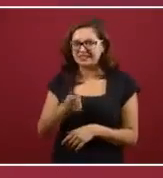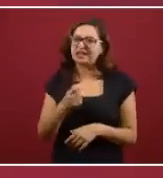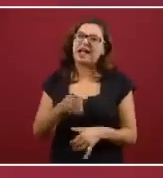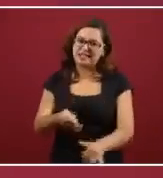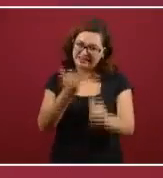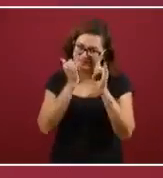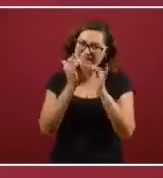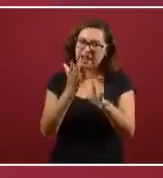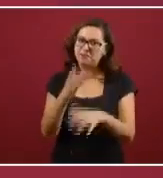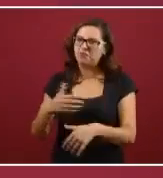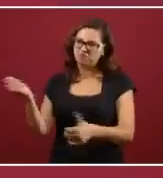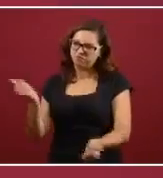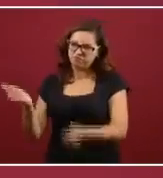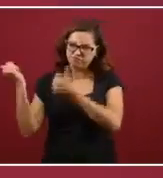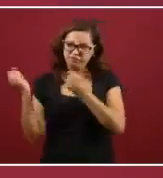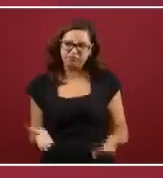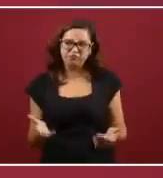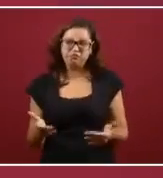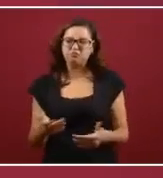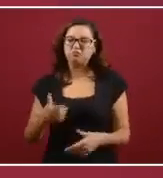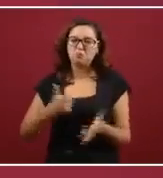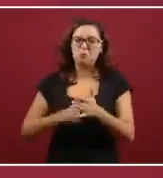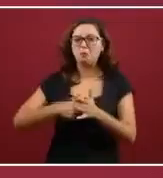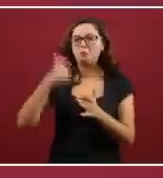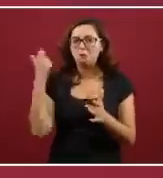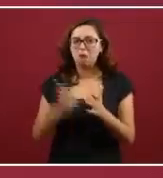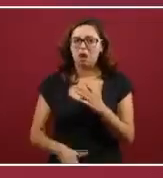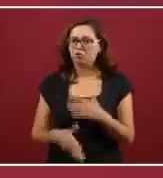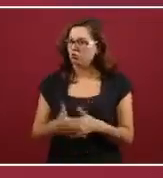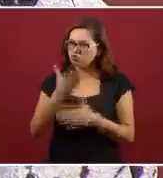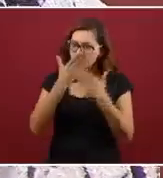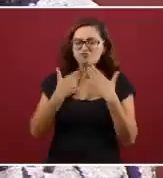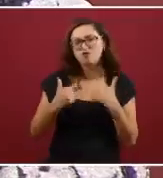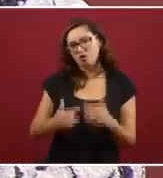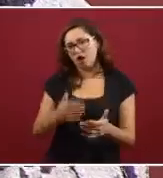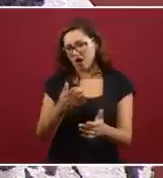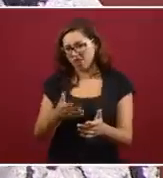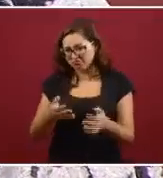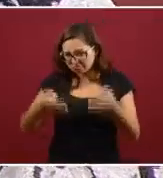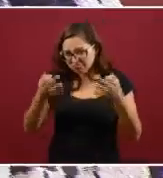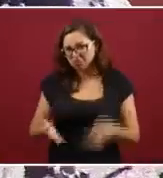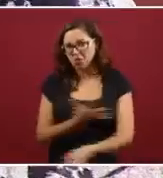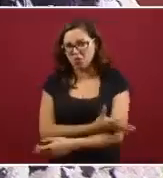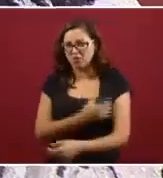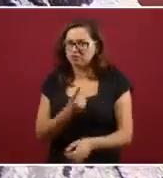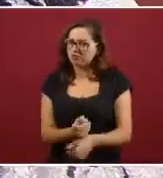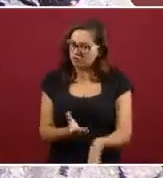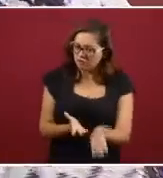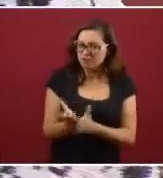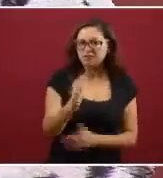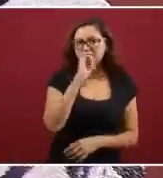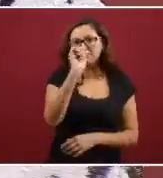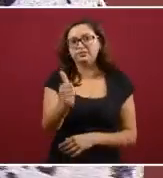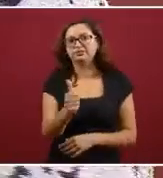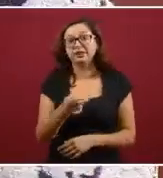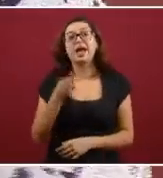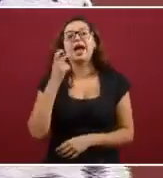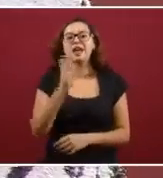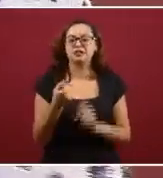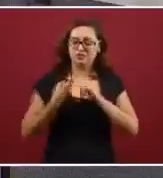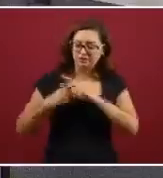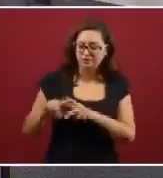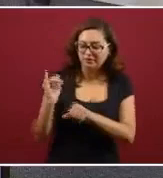llegar al país con una práctica comercial desleal. Y se inicia una investigación. El lunes, entonces,